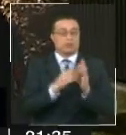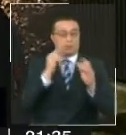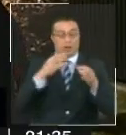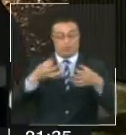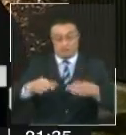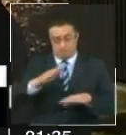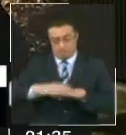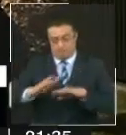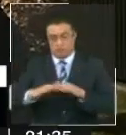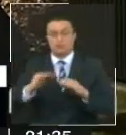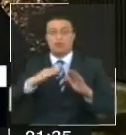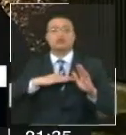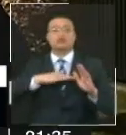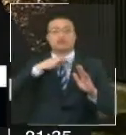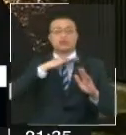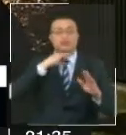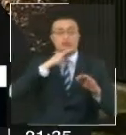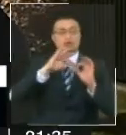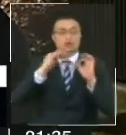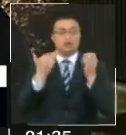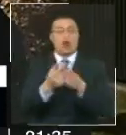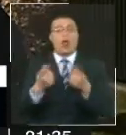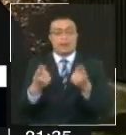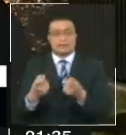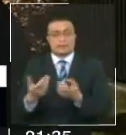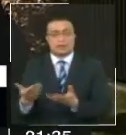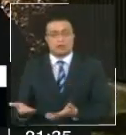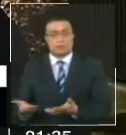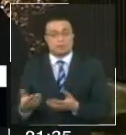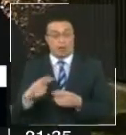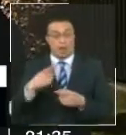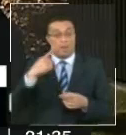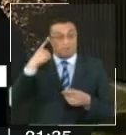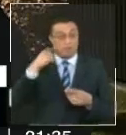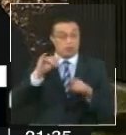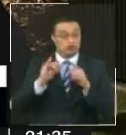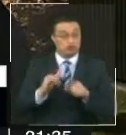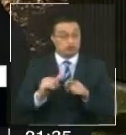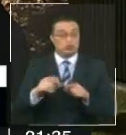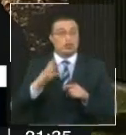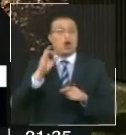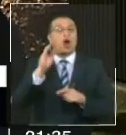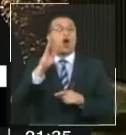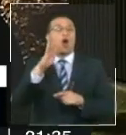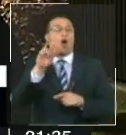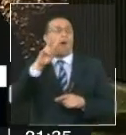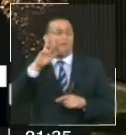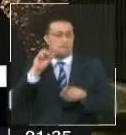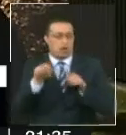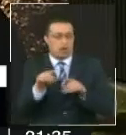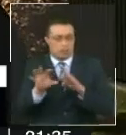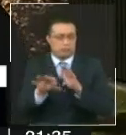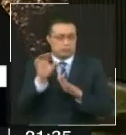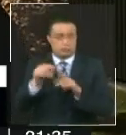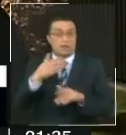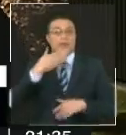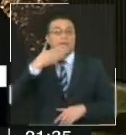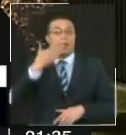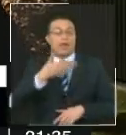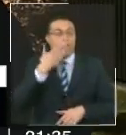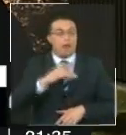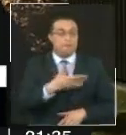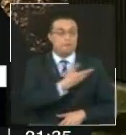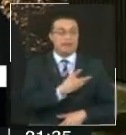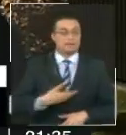antecedentes suficientes por para cuando fuera necesario sin prejuicio de eso como usted dice Es evidente que las declaraciones del del